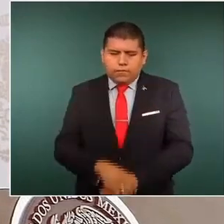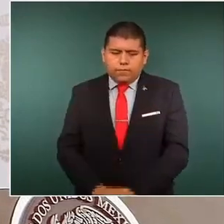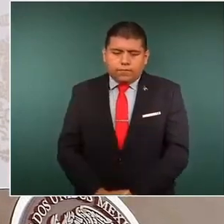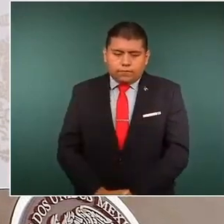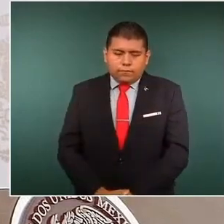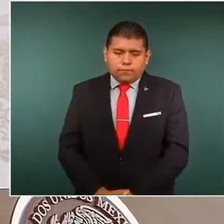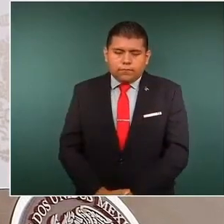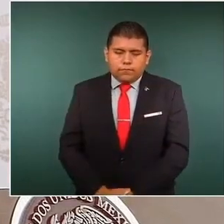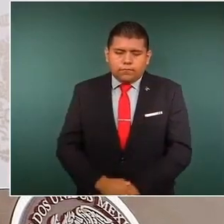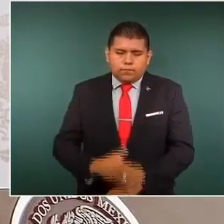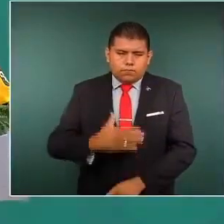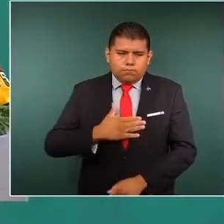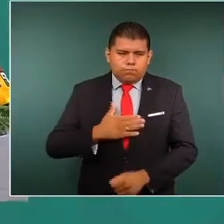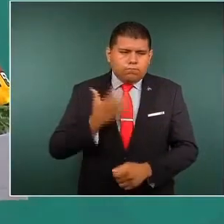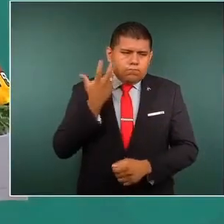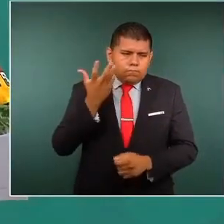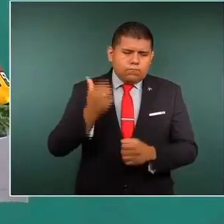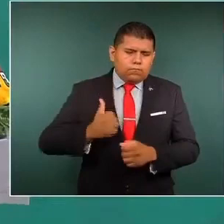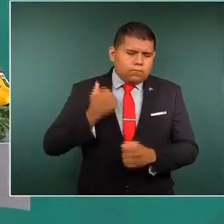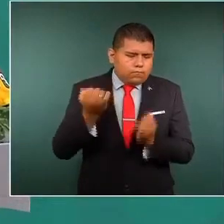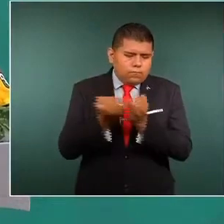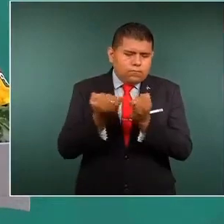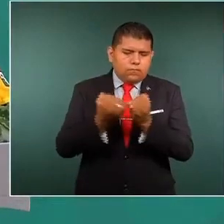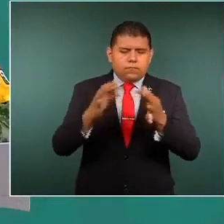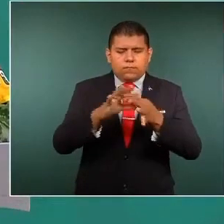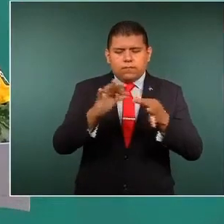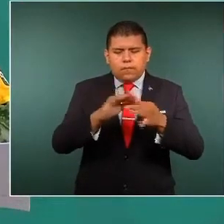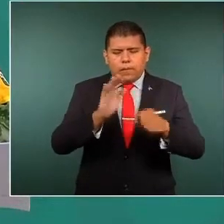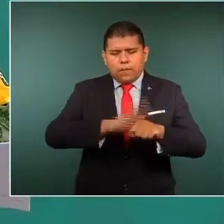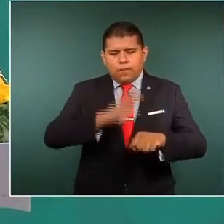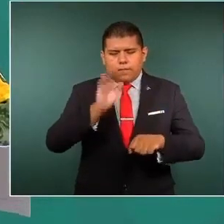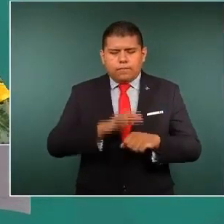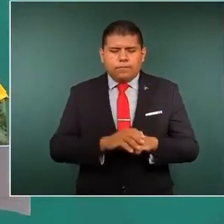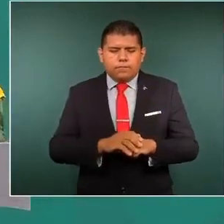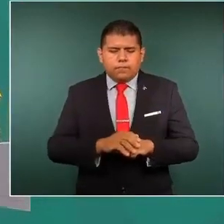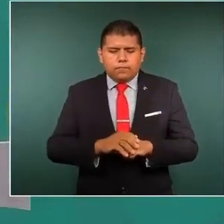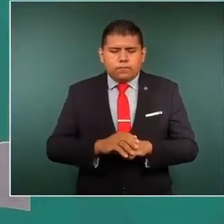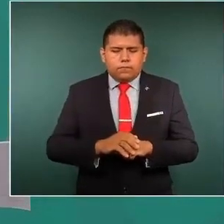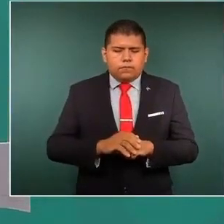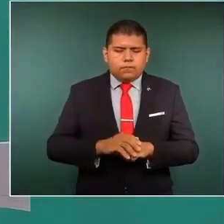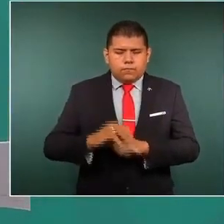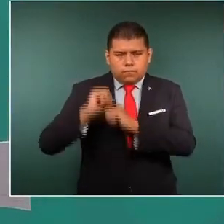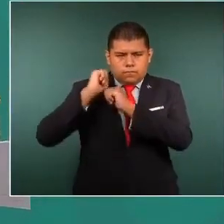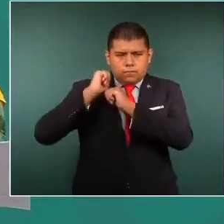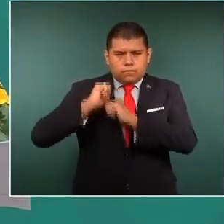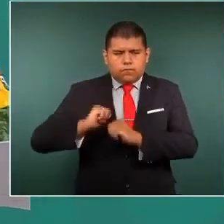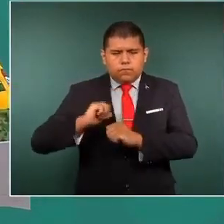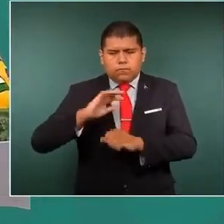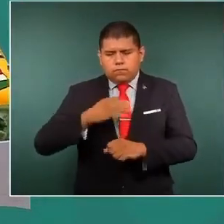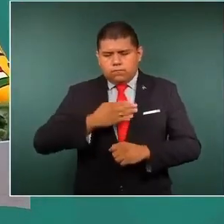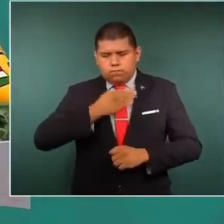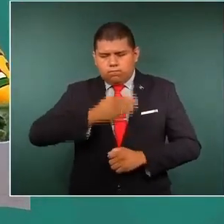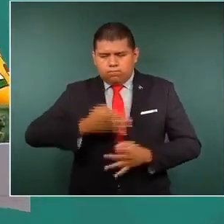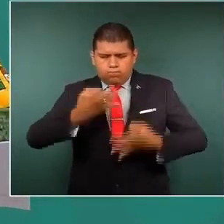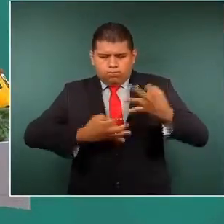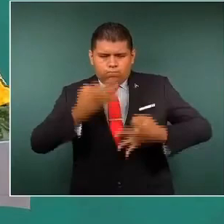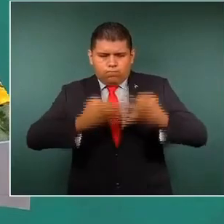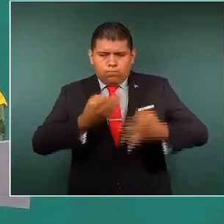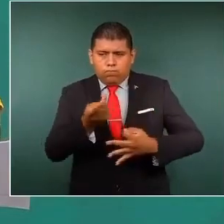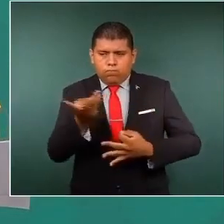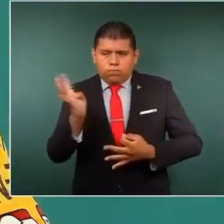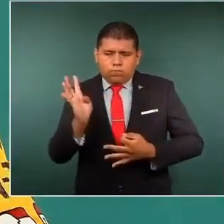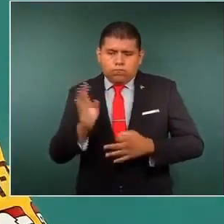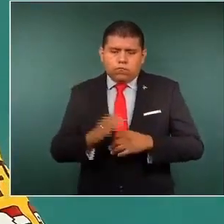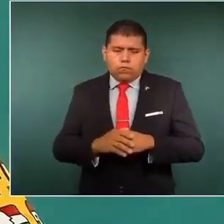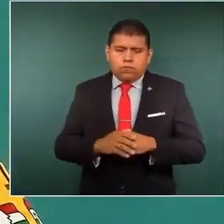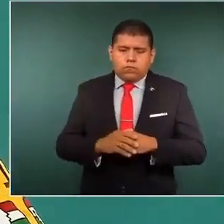Yo quisiera aprovechar también para mencionar que bueno, las autoridades de Procuración de Justicia, a los jueces,